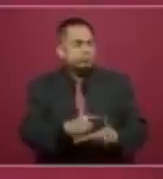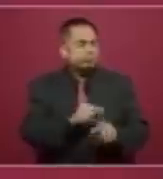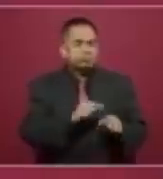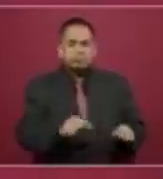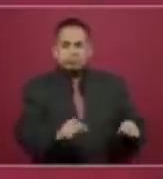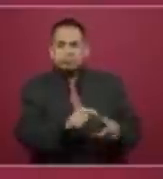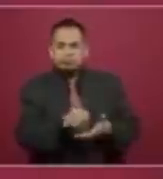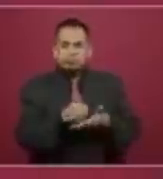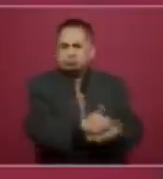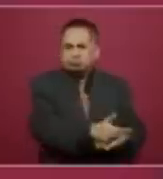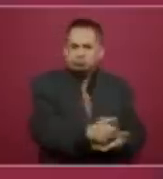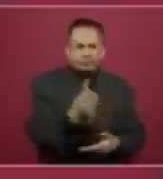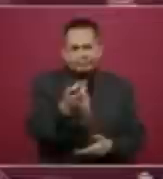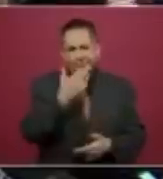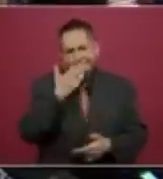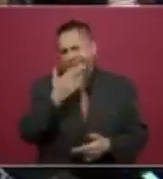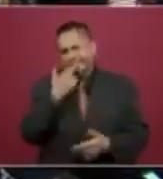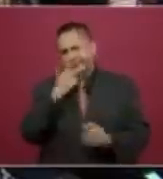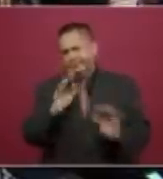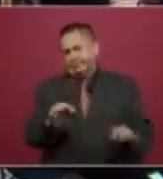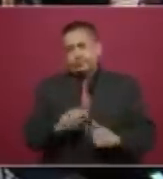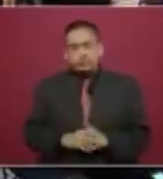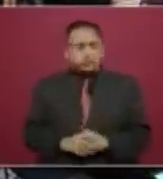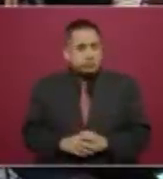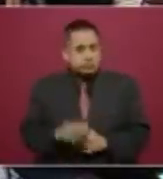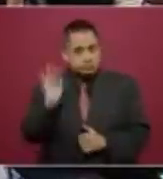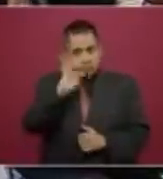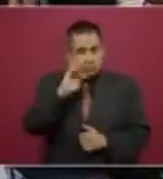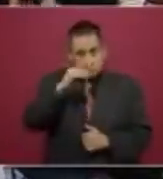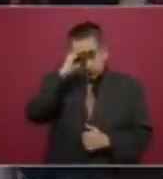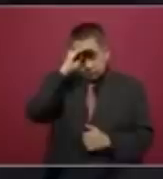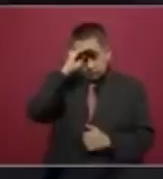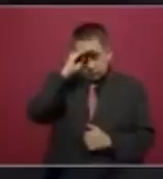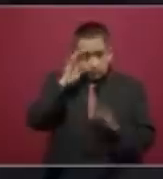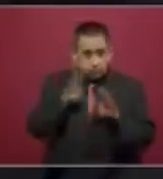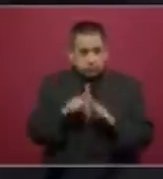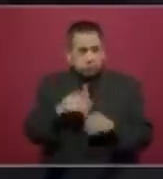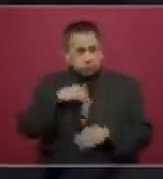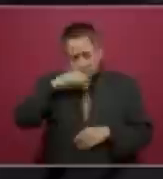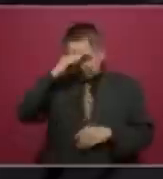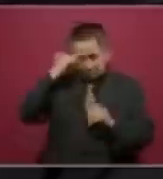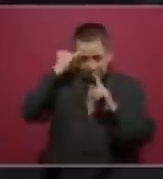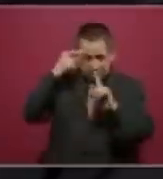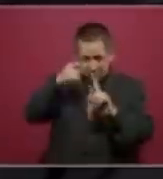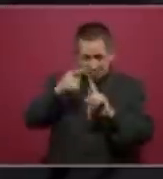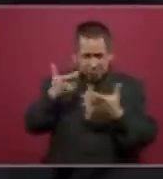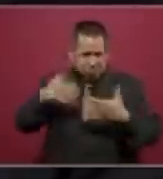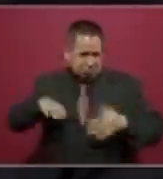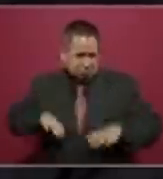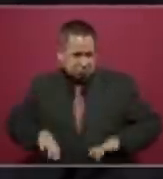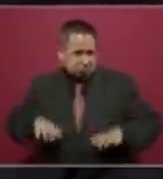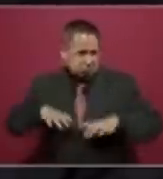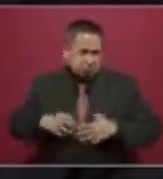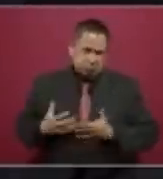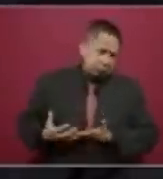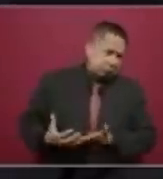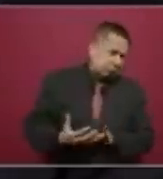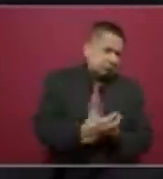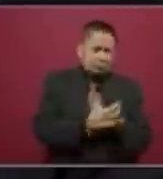sociedad. Entonces, si el propósito es hacer dinero o ganar